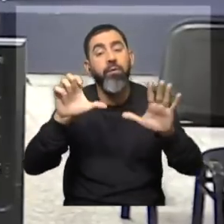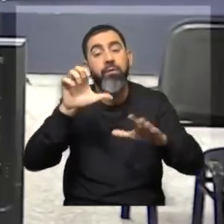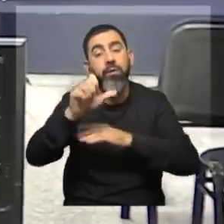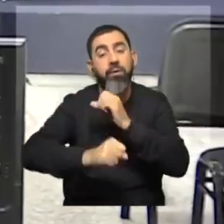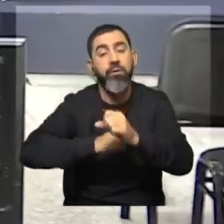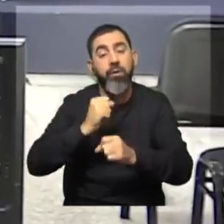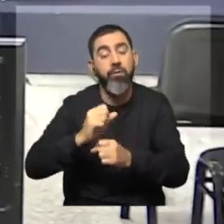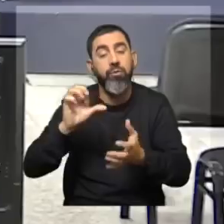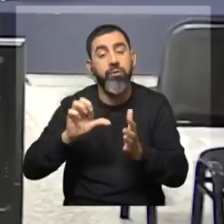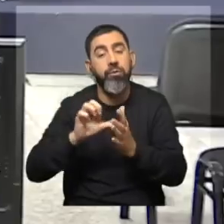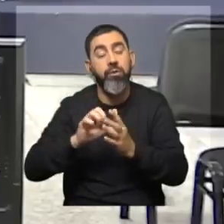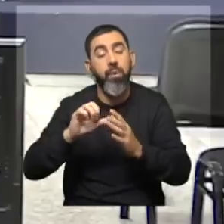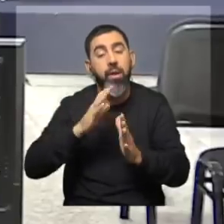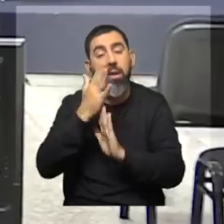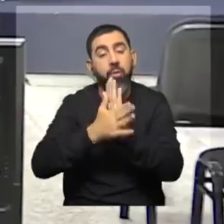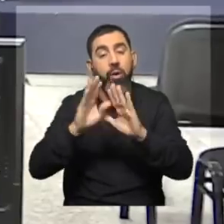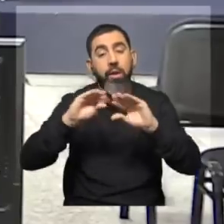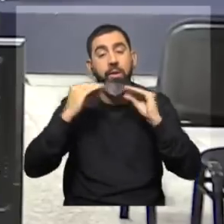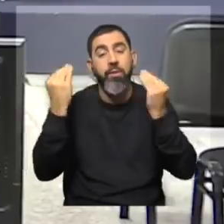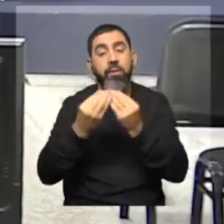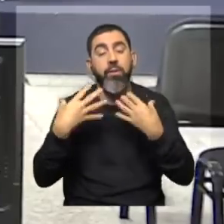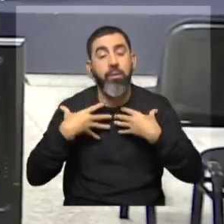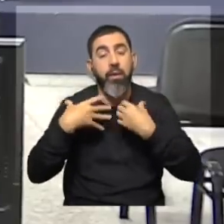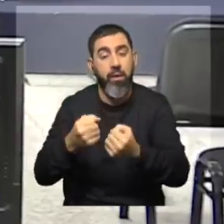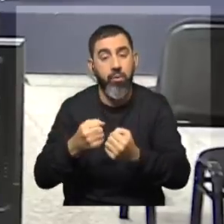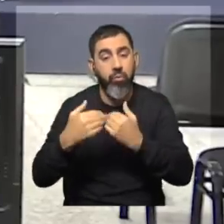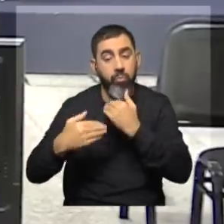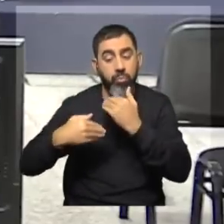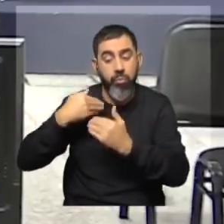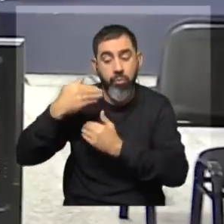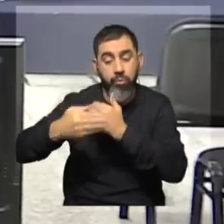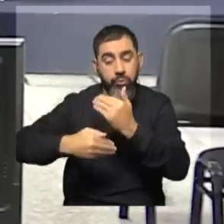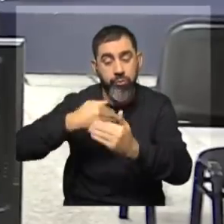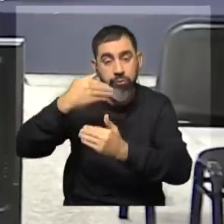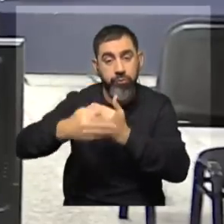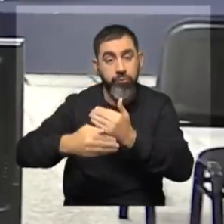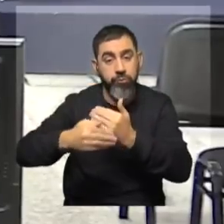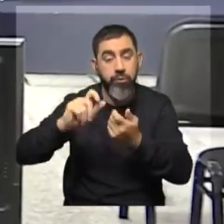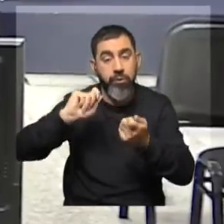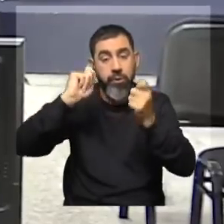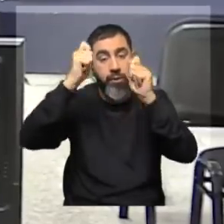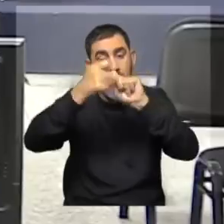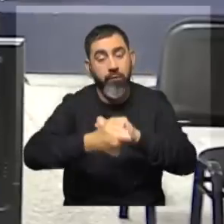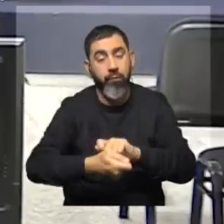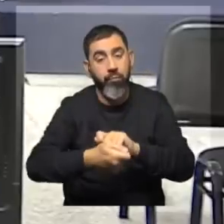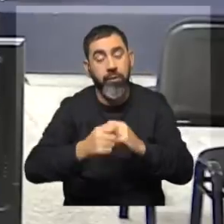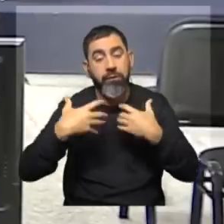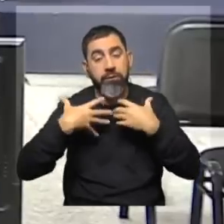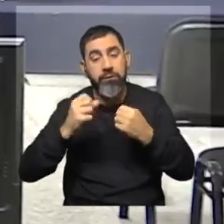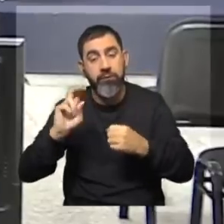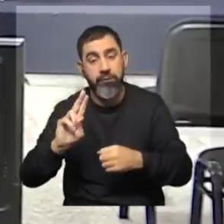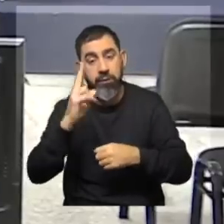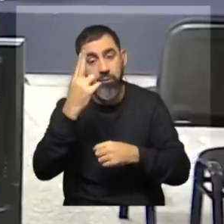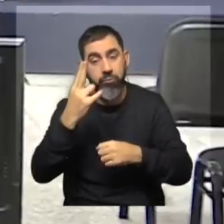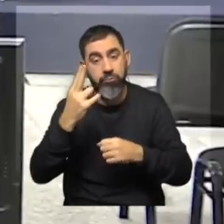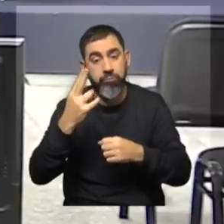del Sistema Nacional integrado de salud este proceso de la Reforma como se conoce de la salud de nuestro